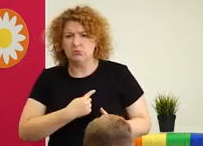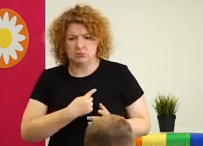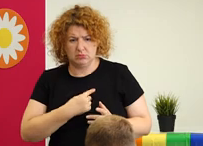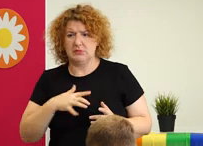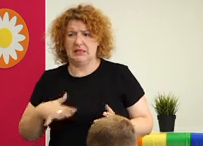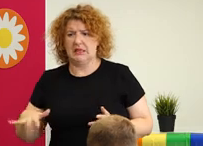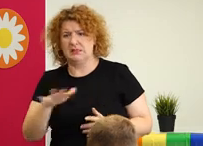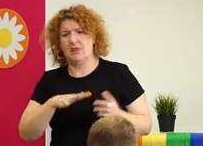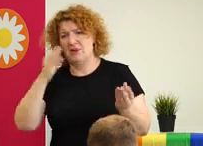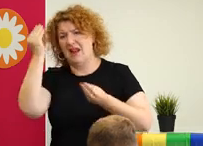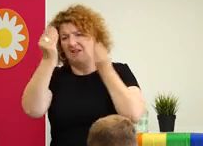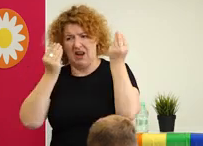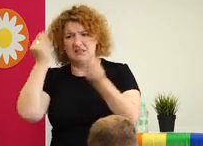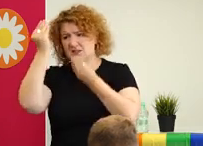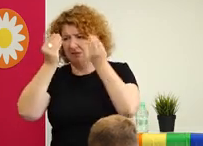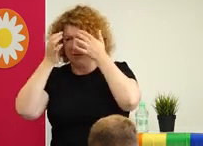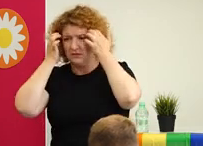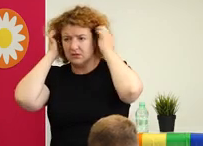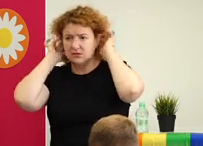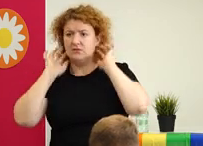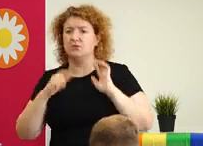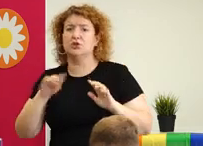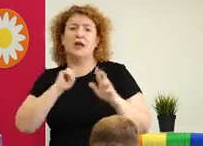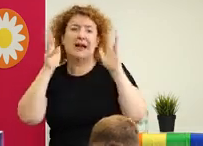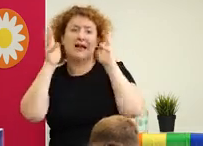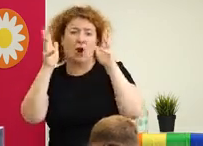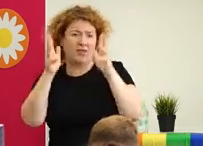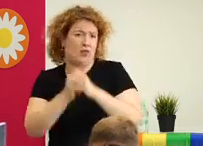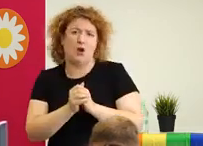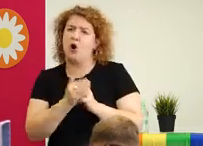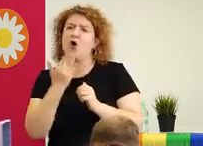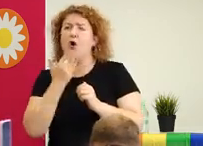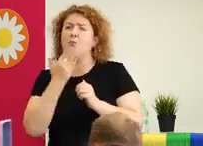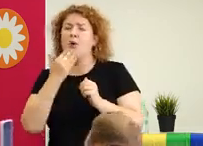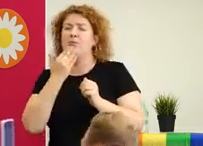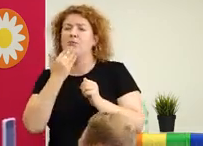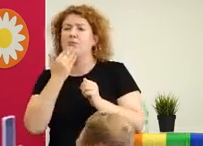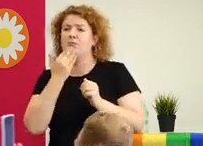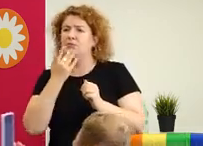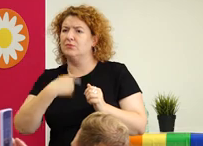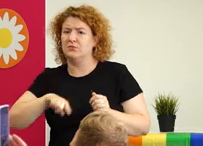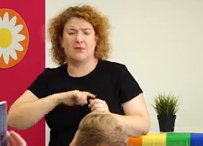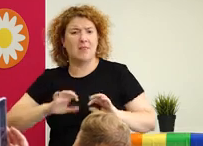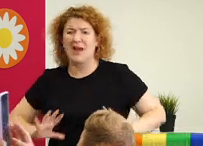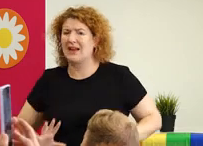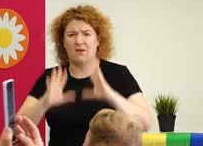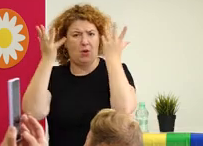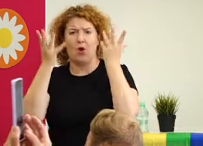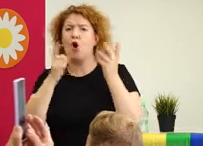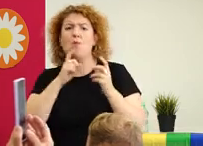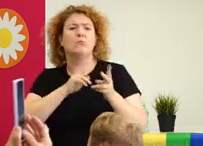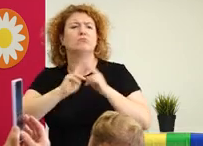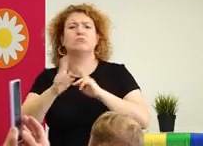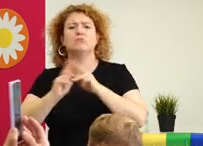un espacio de reflexión, y solo lo hago como una recomendación y no como un dogma. Hagamos la revolución con la